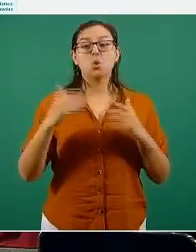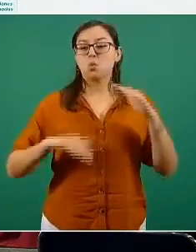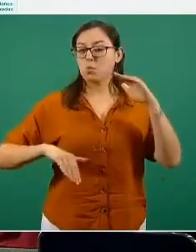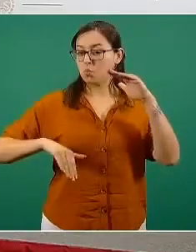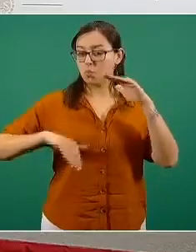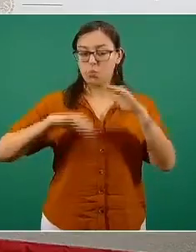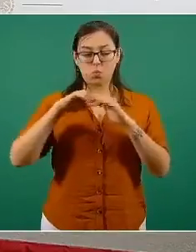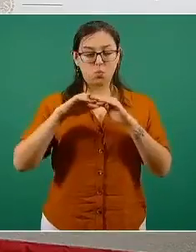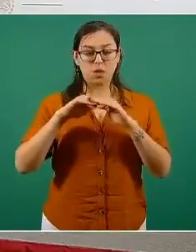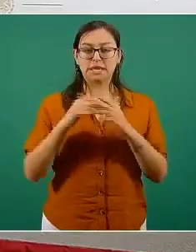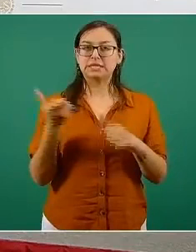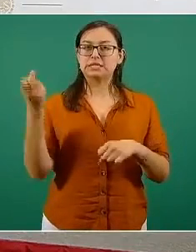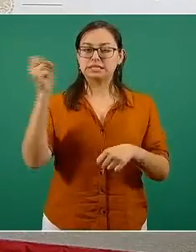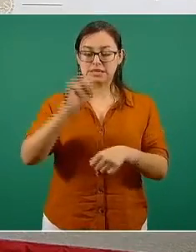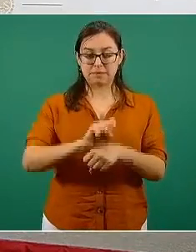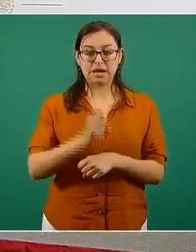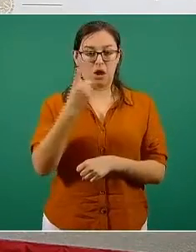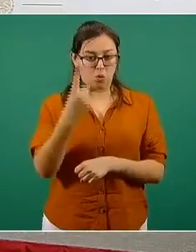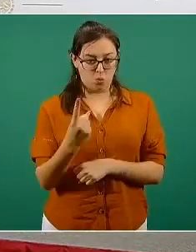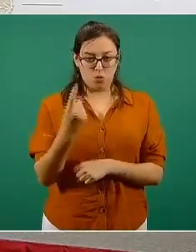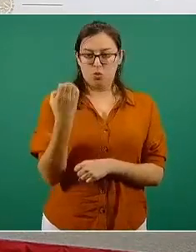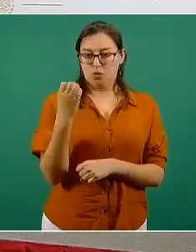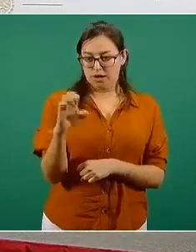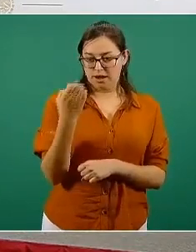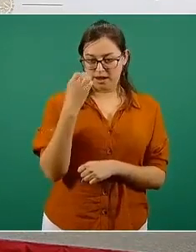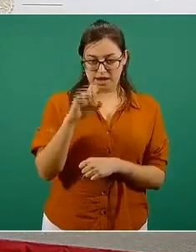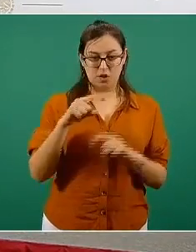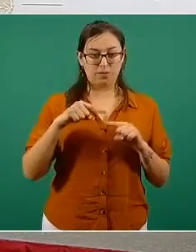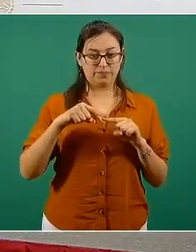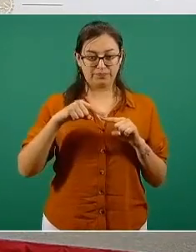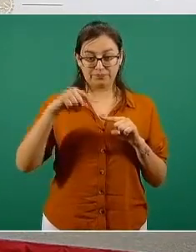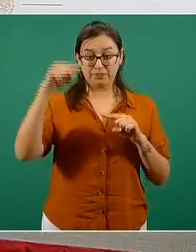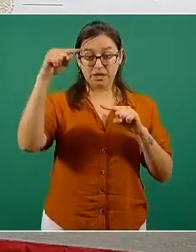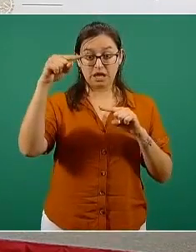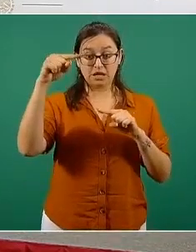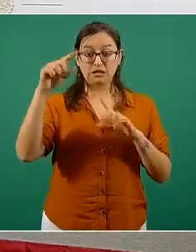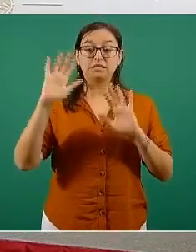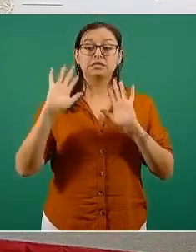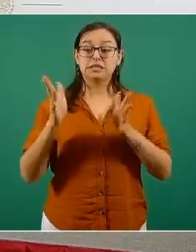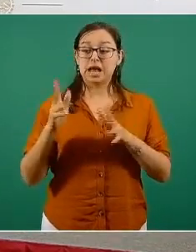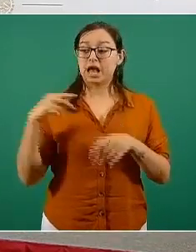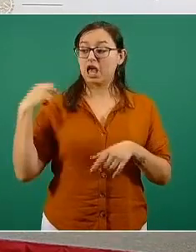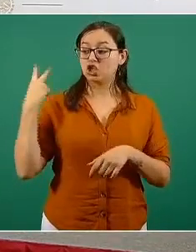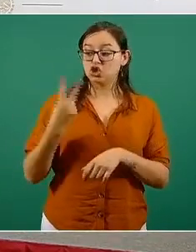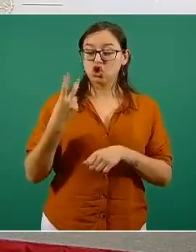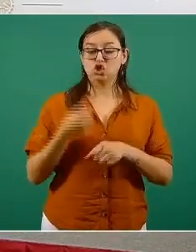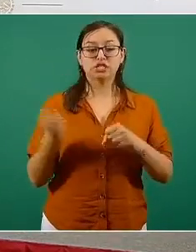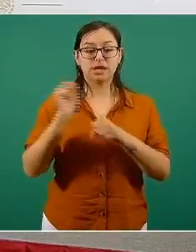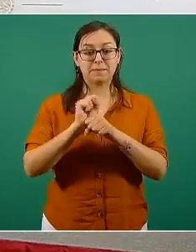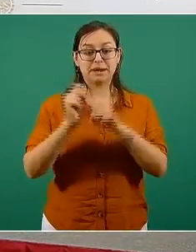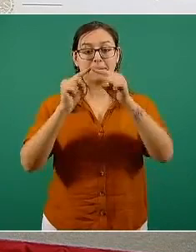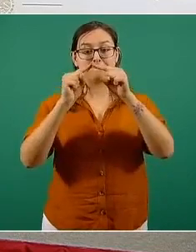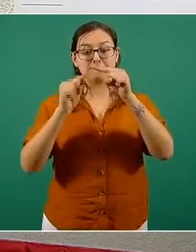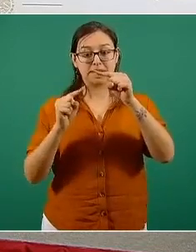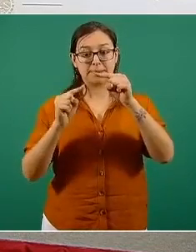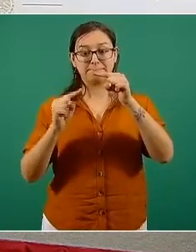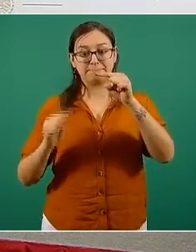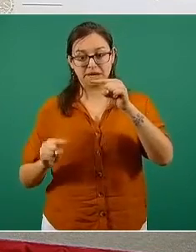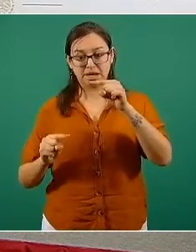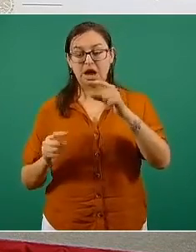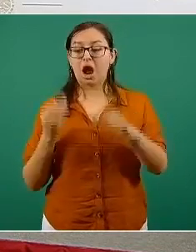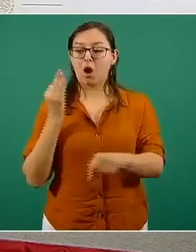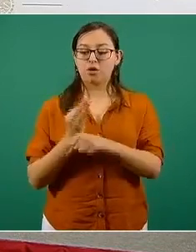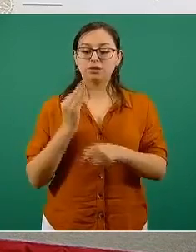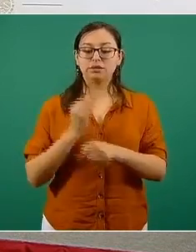máximo más o menos en la semana 1, y desde la semana 1 ya llevamos 2 semanas con descenso. Esta semana se abre con un descenso